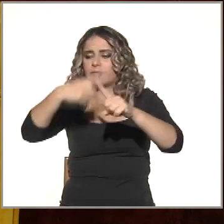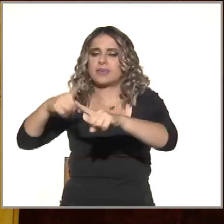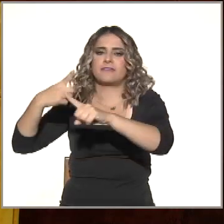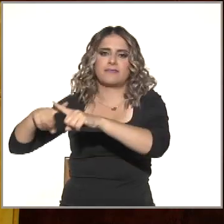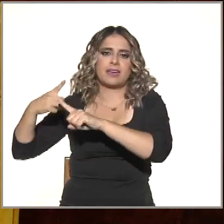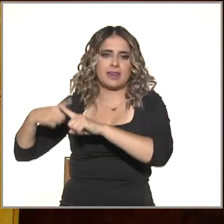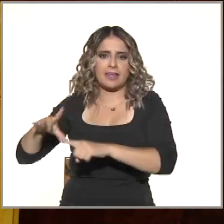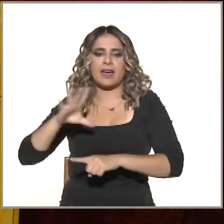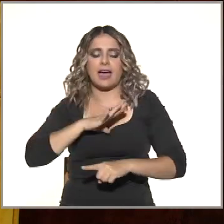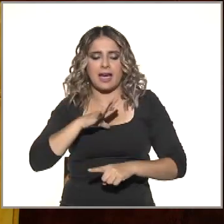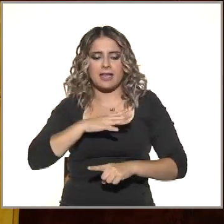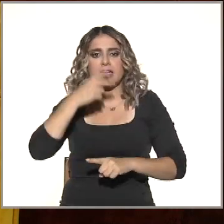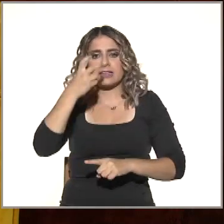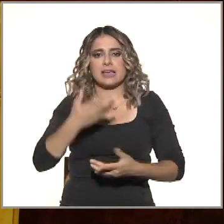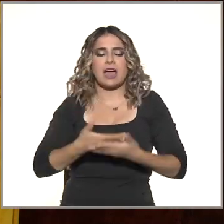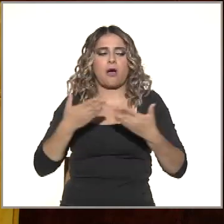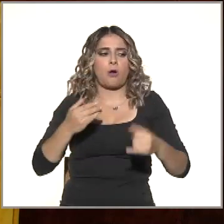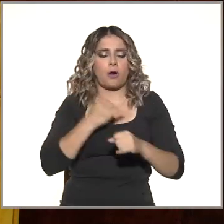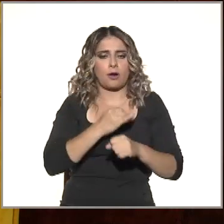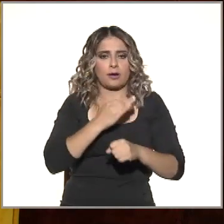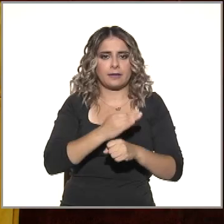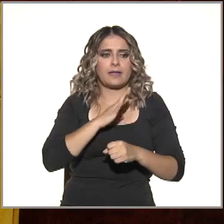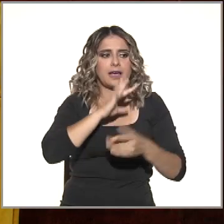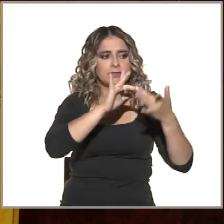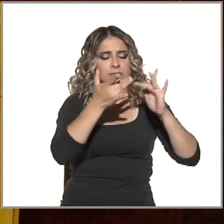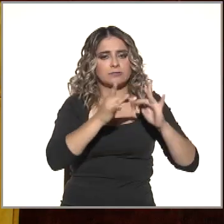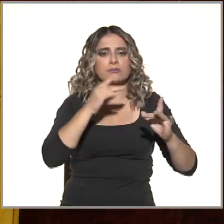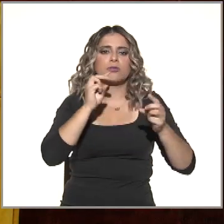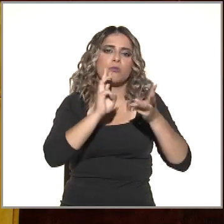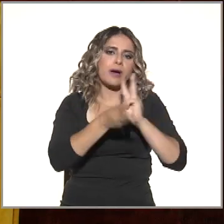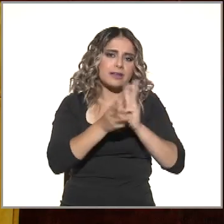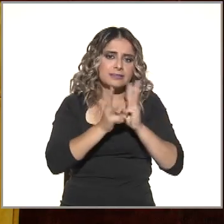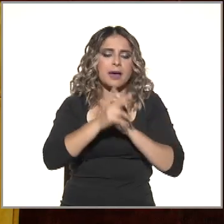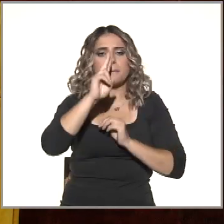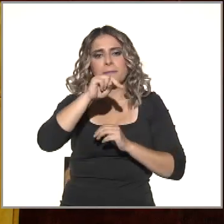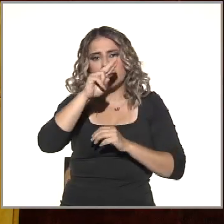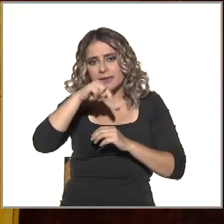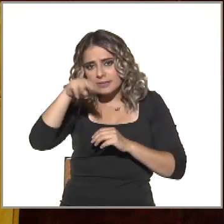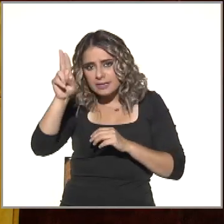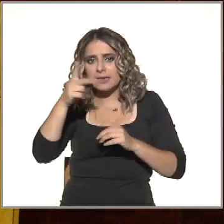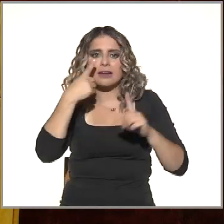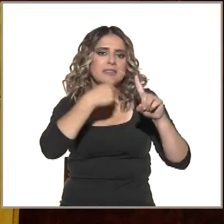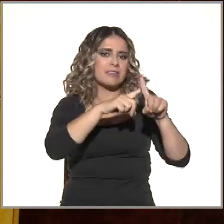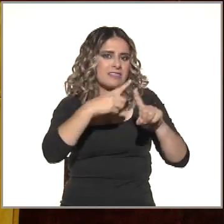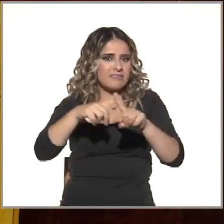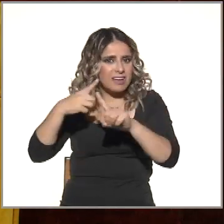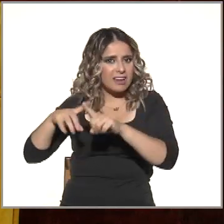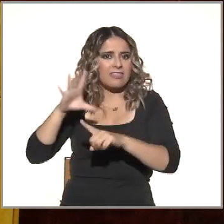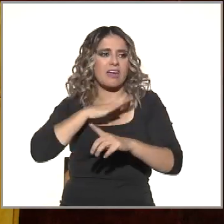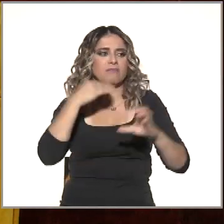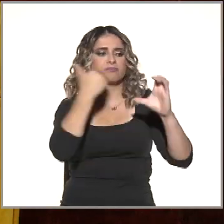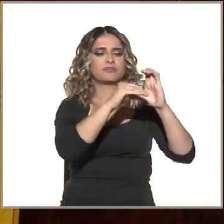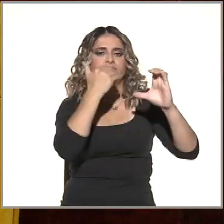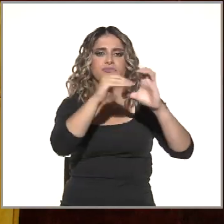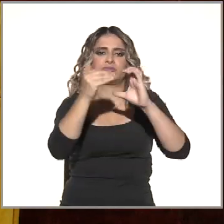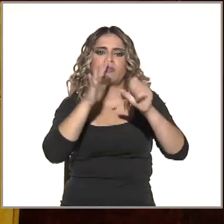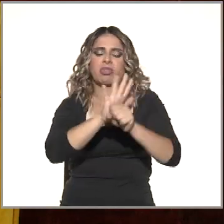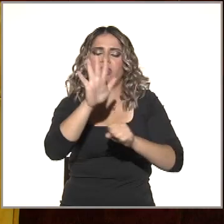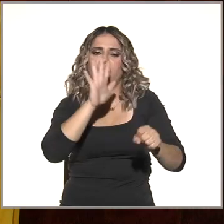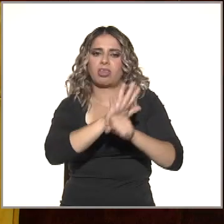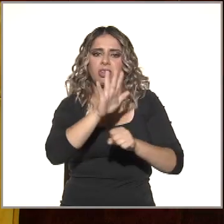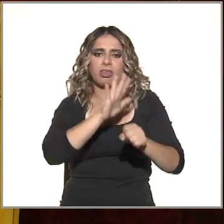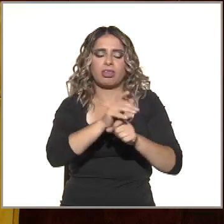pie a medio de plataformas digitales como chats, Messenger, WhatsApp, etcétera, los matices se multiplican y la forma